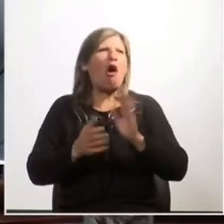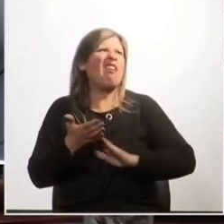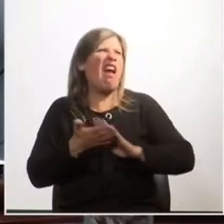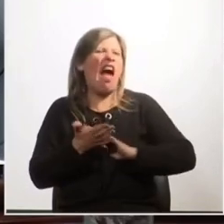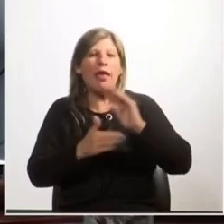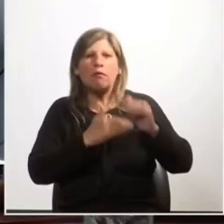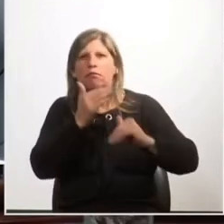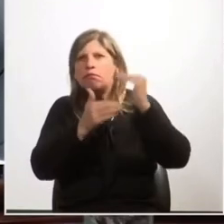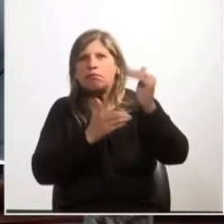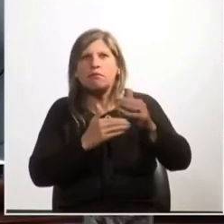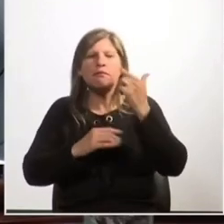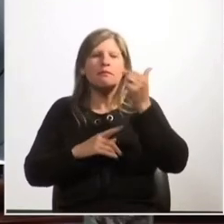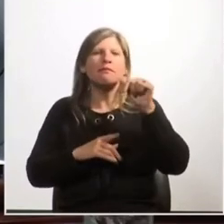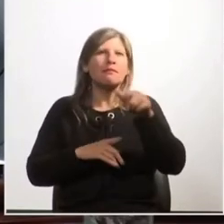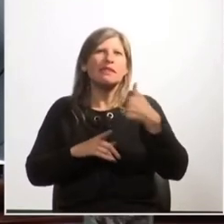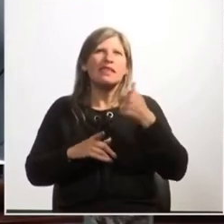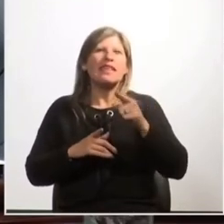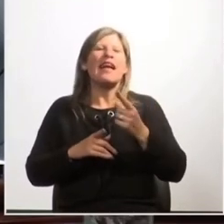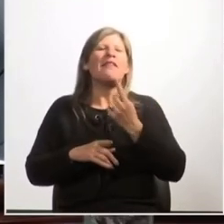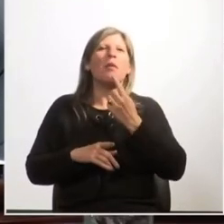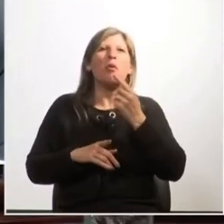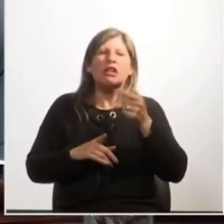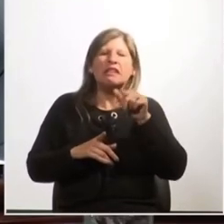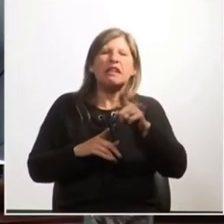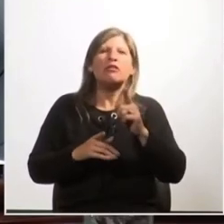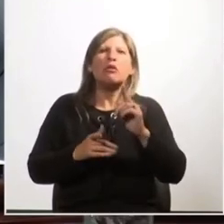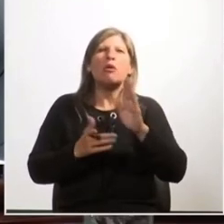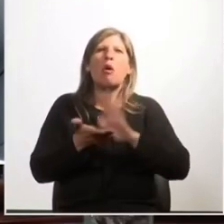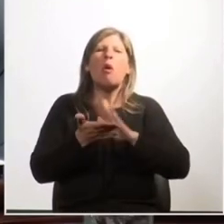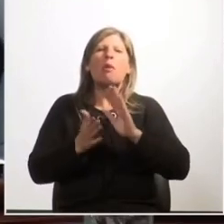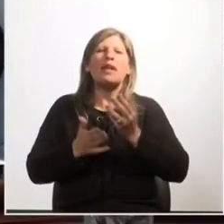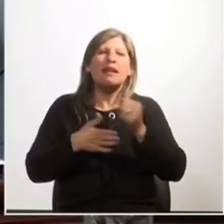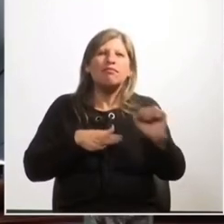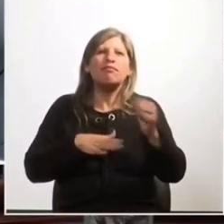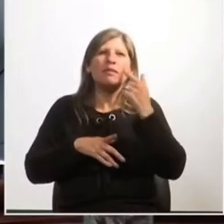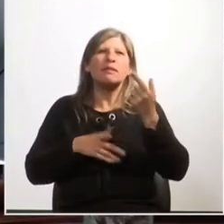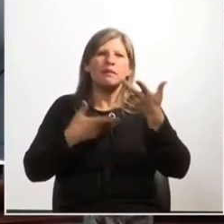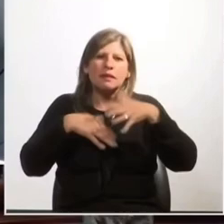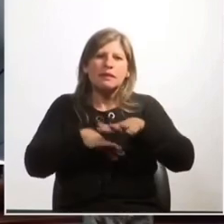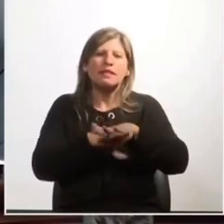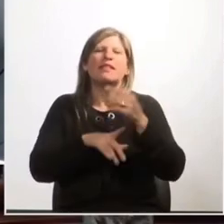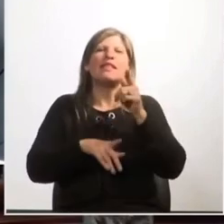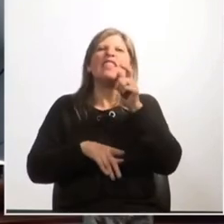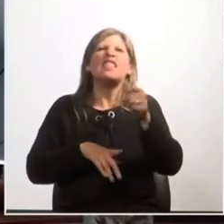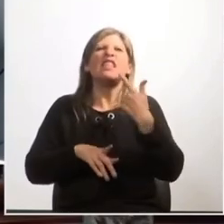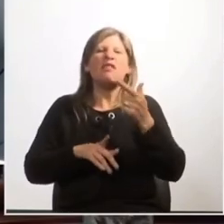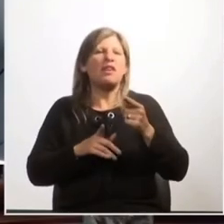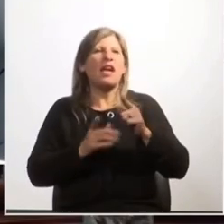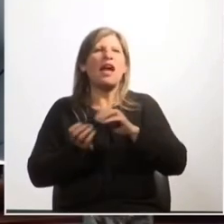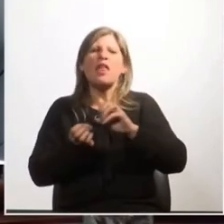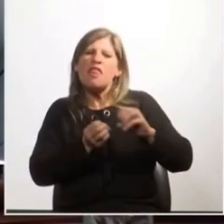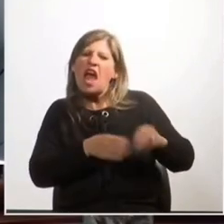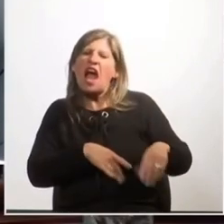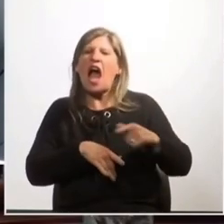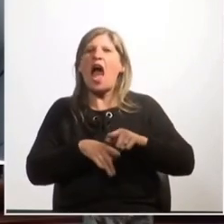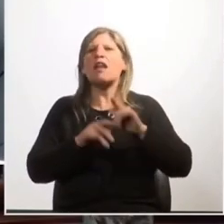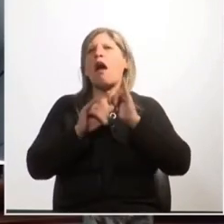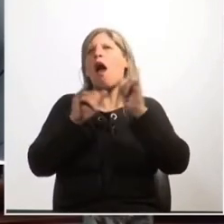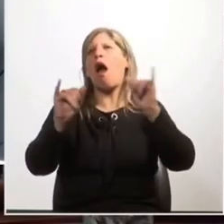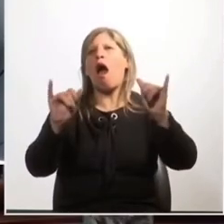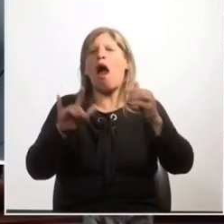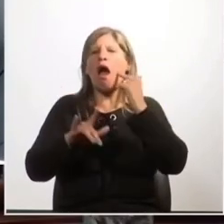existencia de una política criminal integral implicaría abandonar los eslóganes para construir